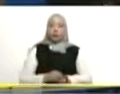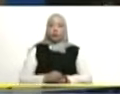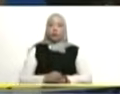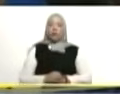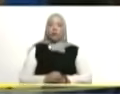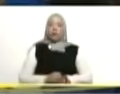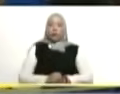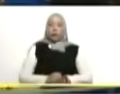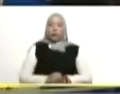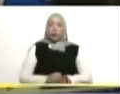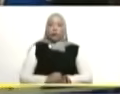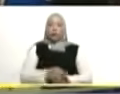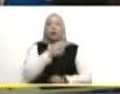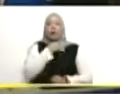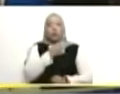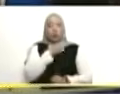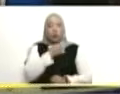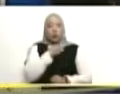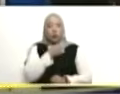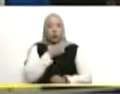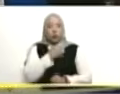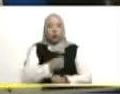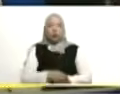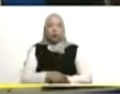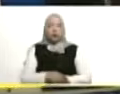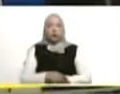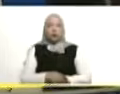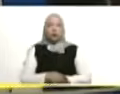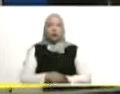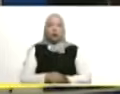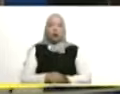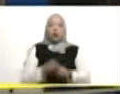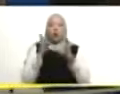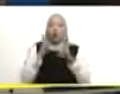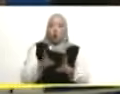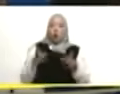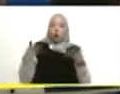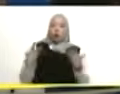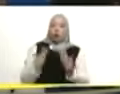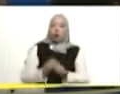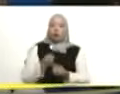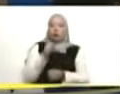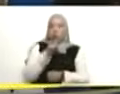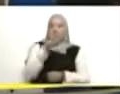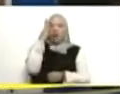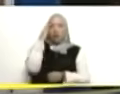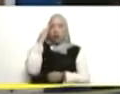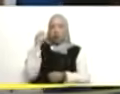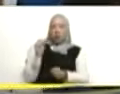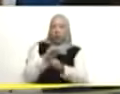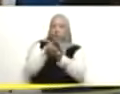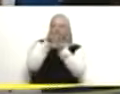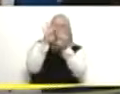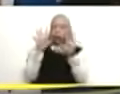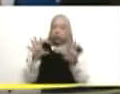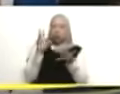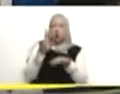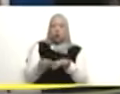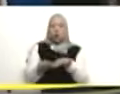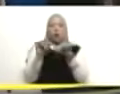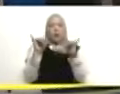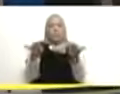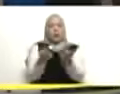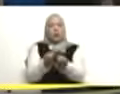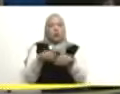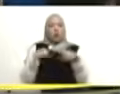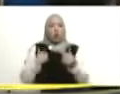¿Ah? A mí me gusta, juntos, pues. Juntos pero no revueltos. Y de repente, juntos pero no revueltos, estamos claros. Claro, no vas a dormir en el mismo cuarto